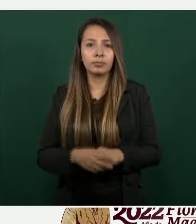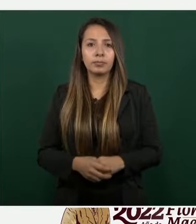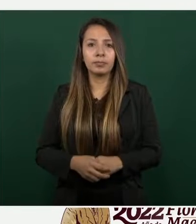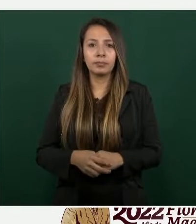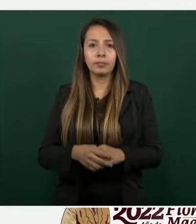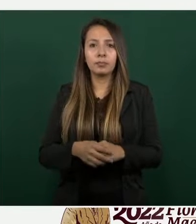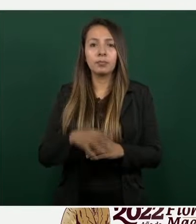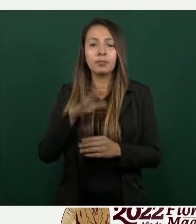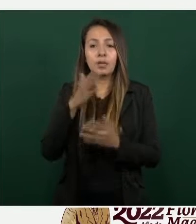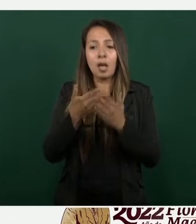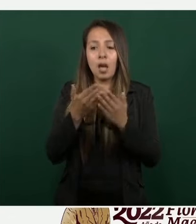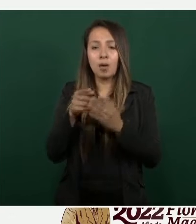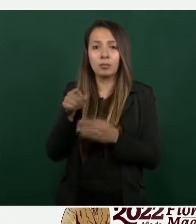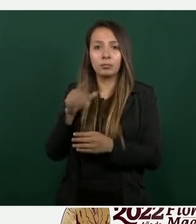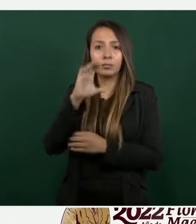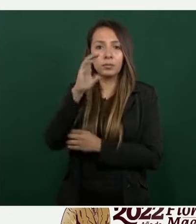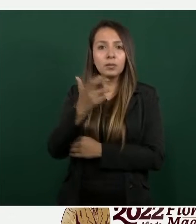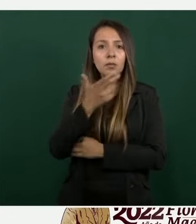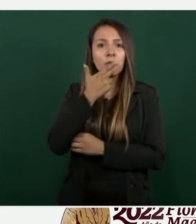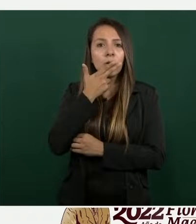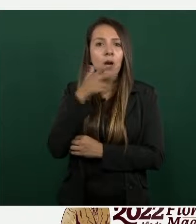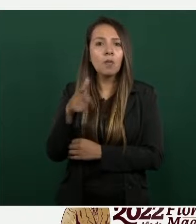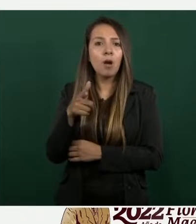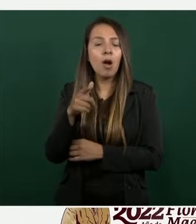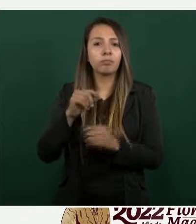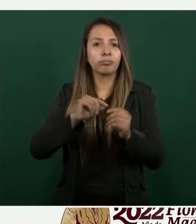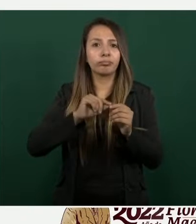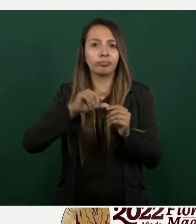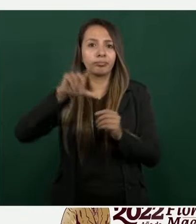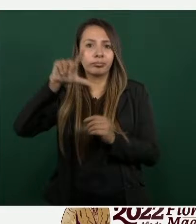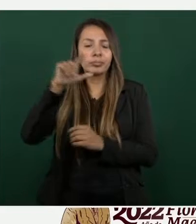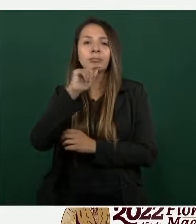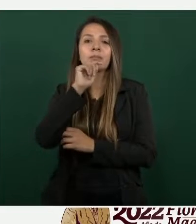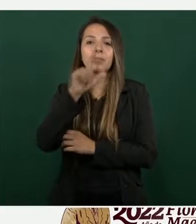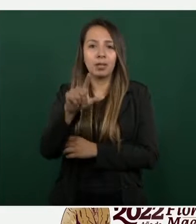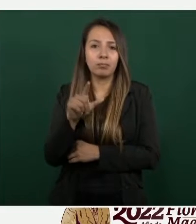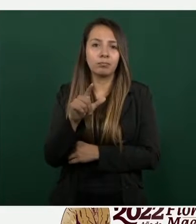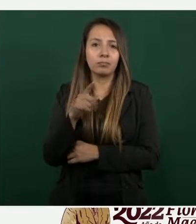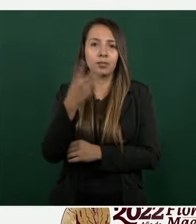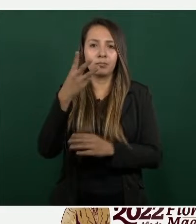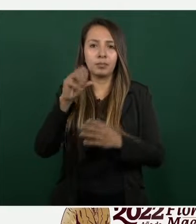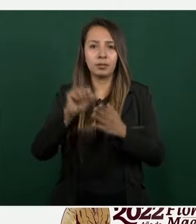el caso de Chihuahua, también hay un incremento en los últimos 3 meses.